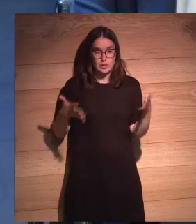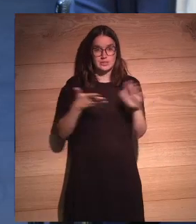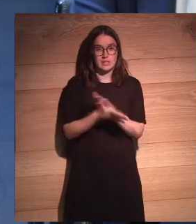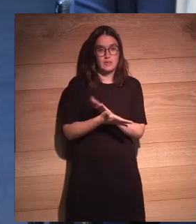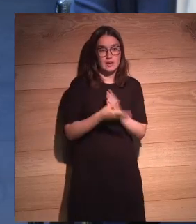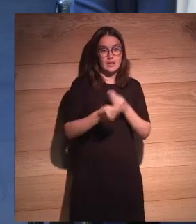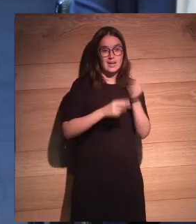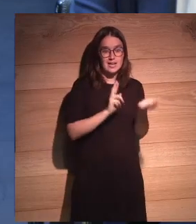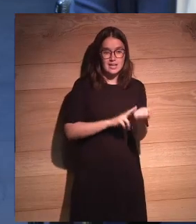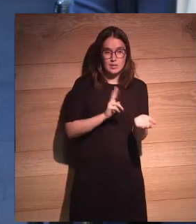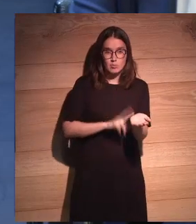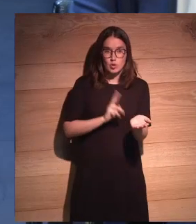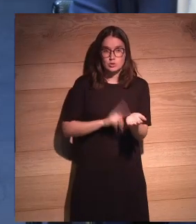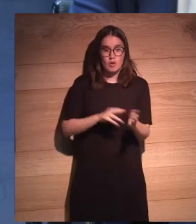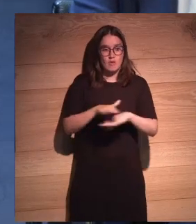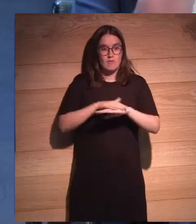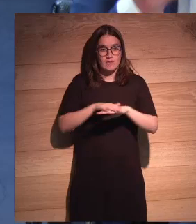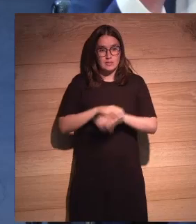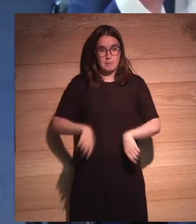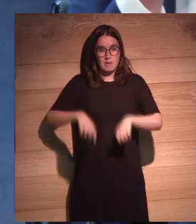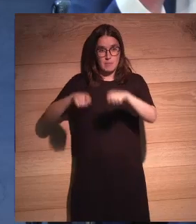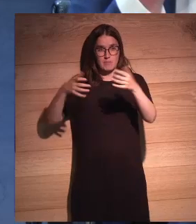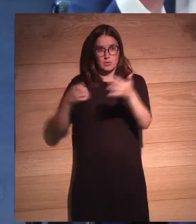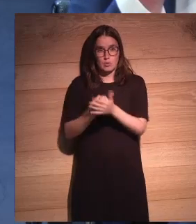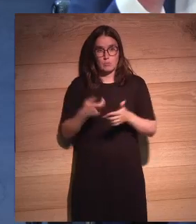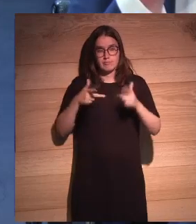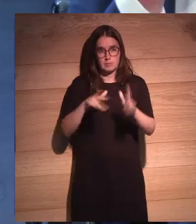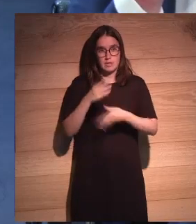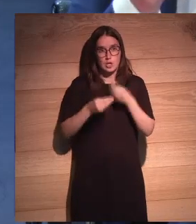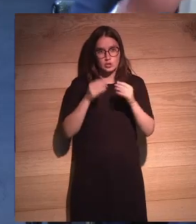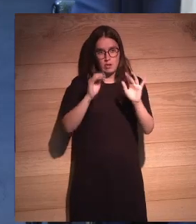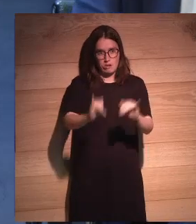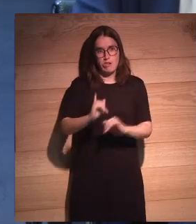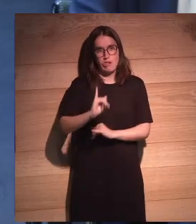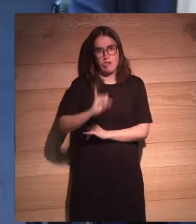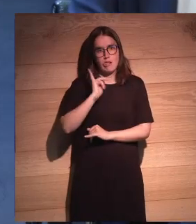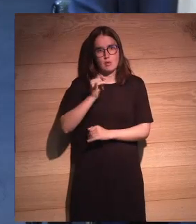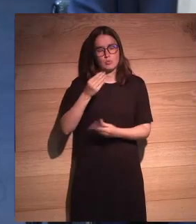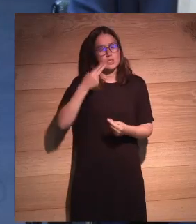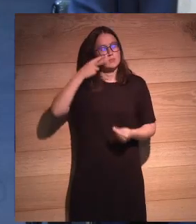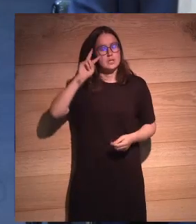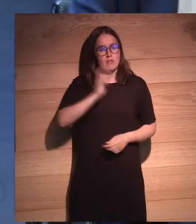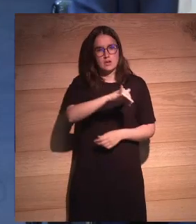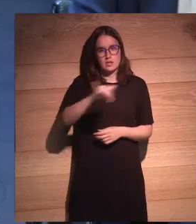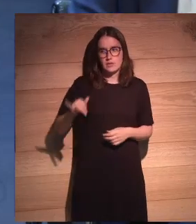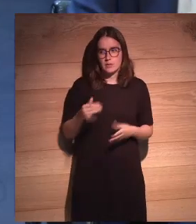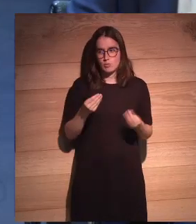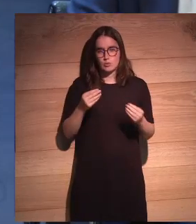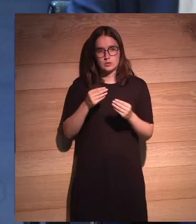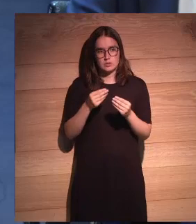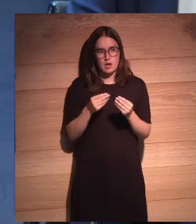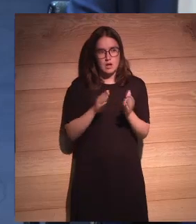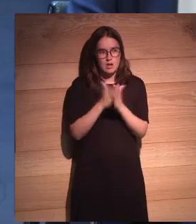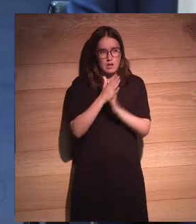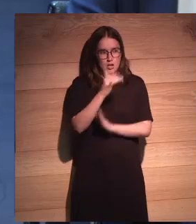de establecer ritmos, de romper con estándares y todo esto que permitan eso hacerlo. Eso sí que está haciendo, sí que hay muchas experiencias y sí que hay mucha